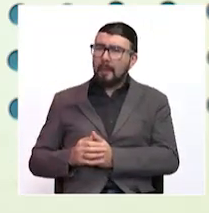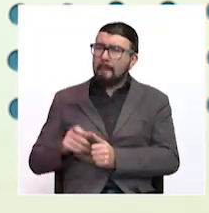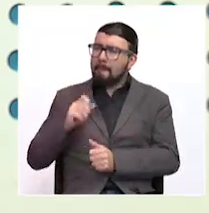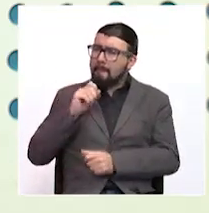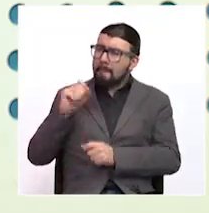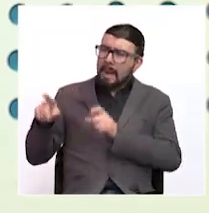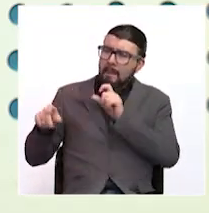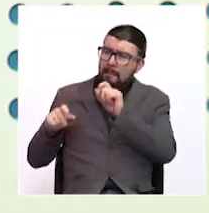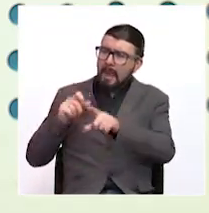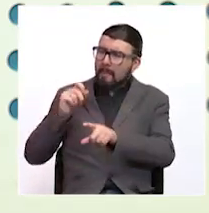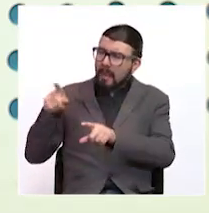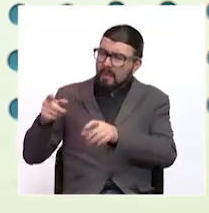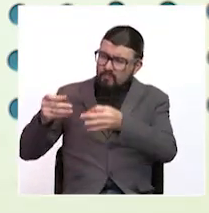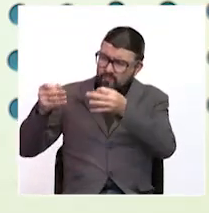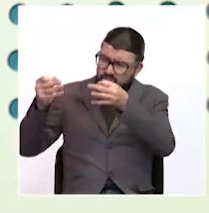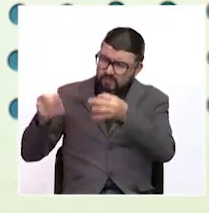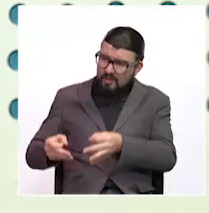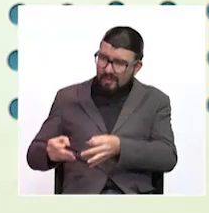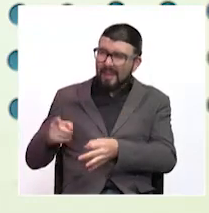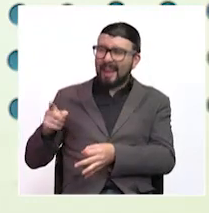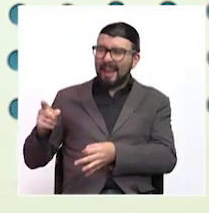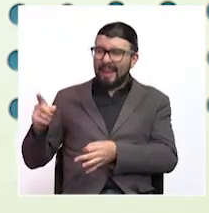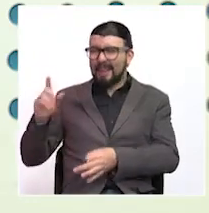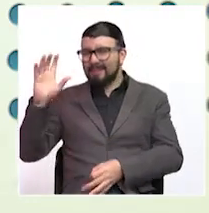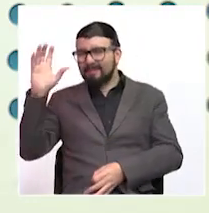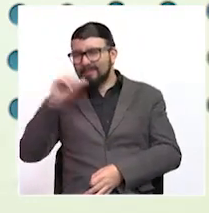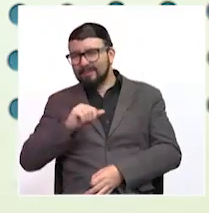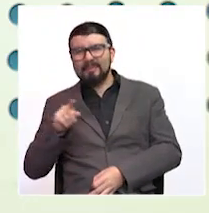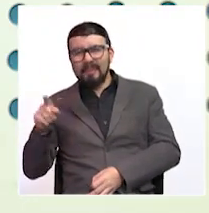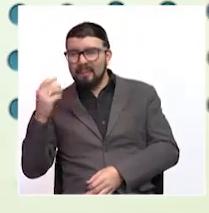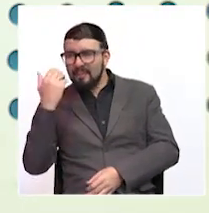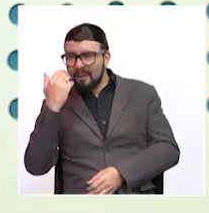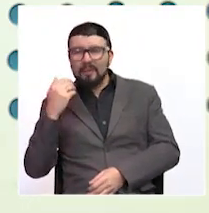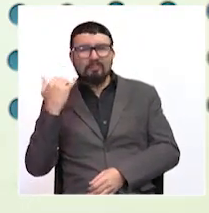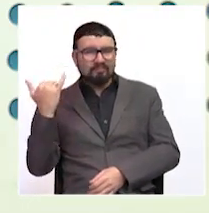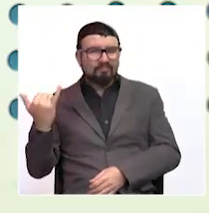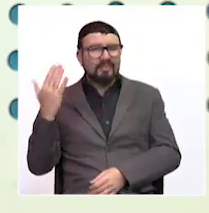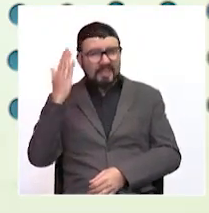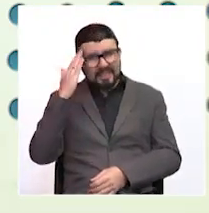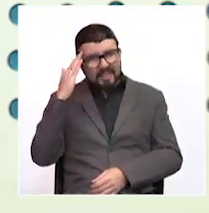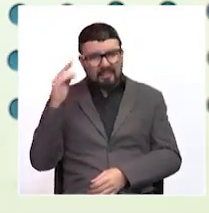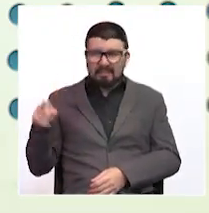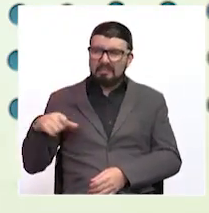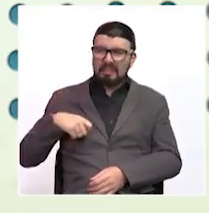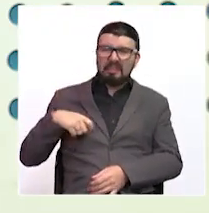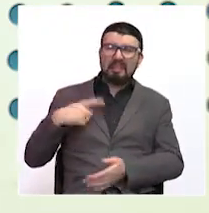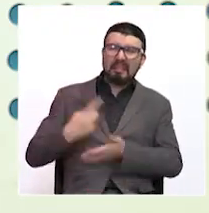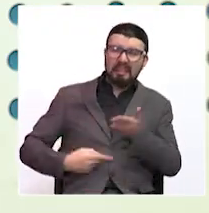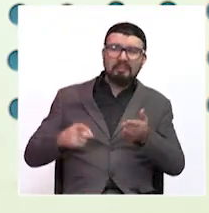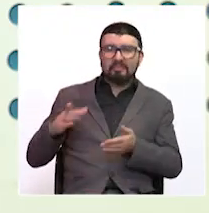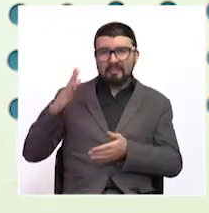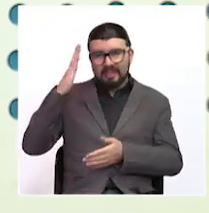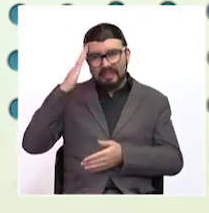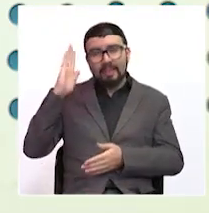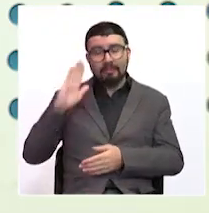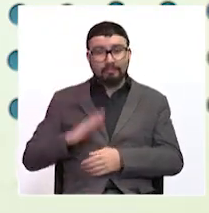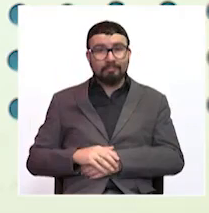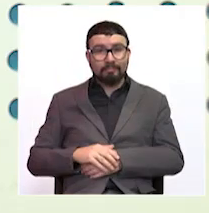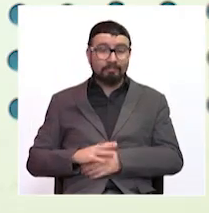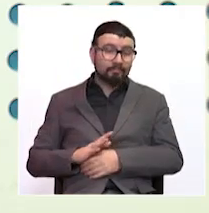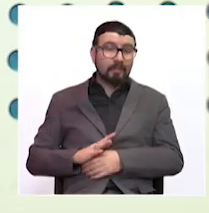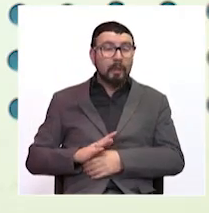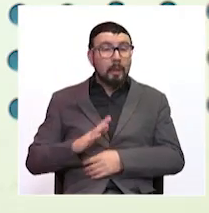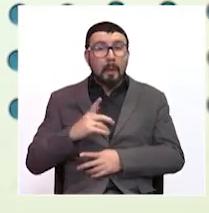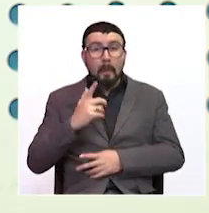y de descubrir qué es lo que nos está generando bien el padre generalmente